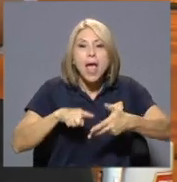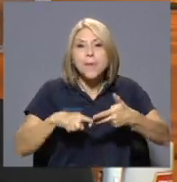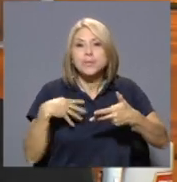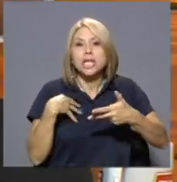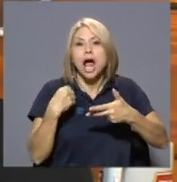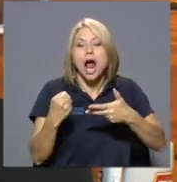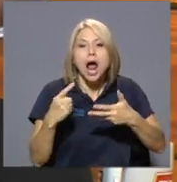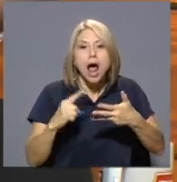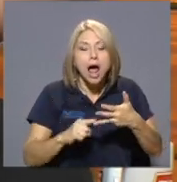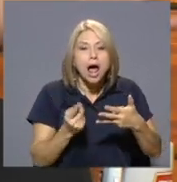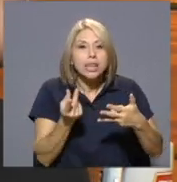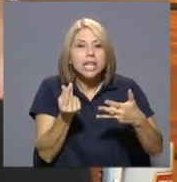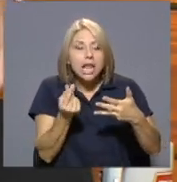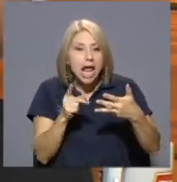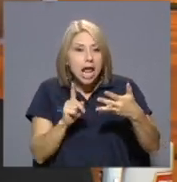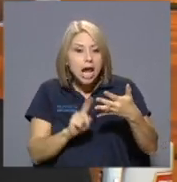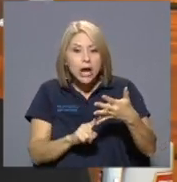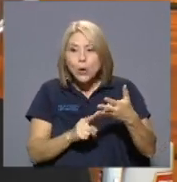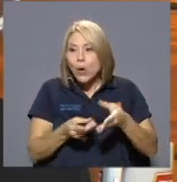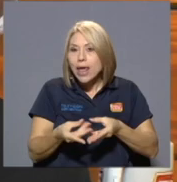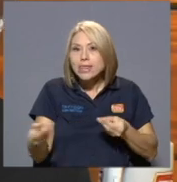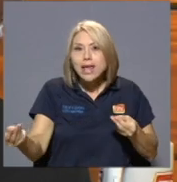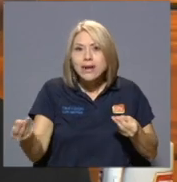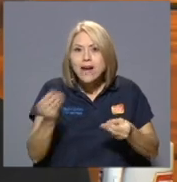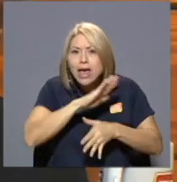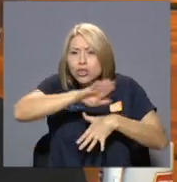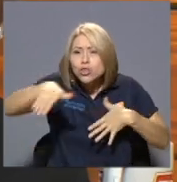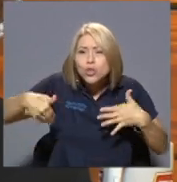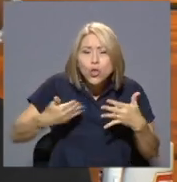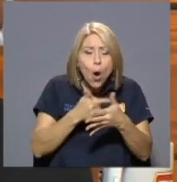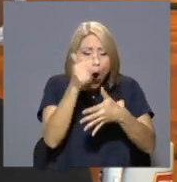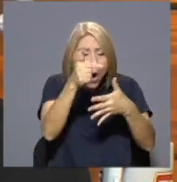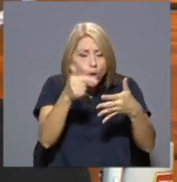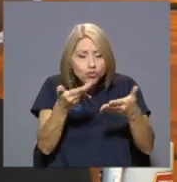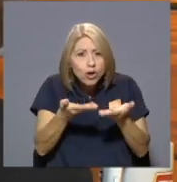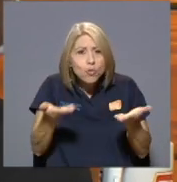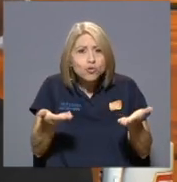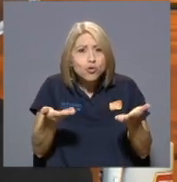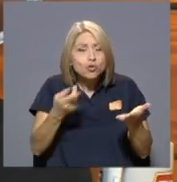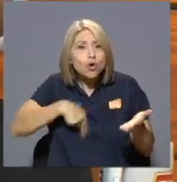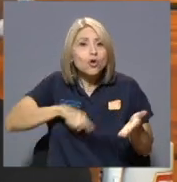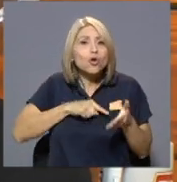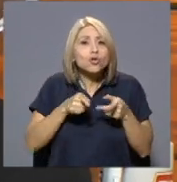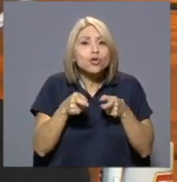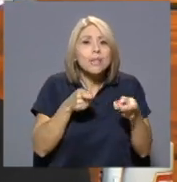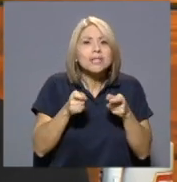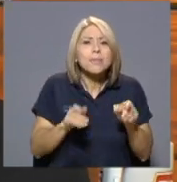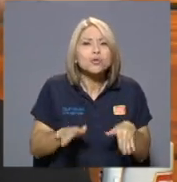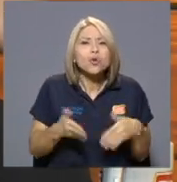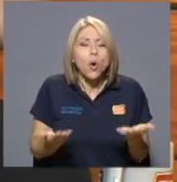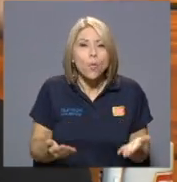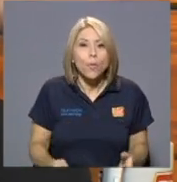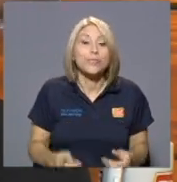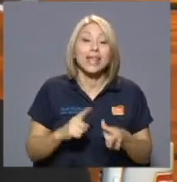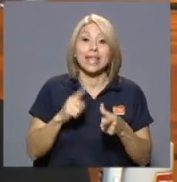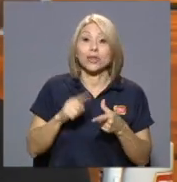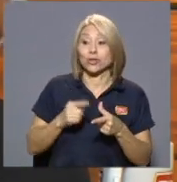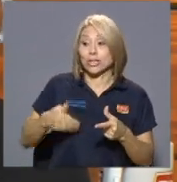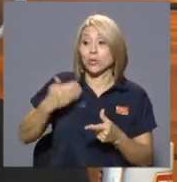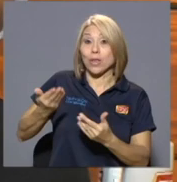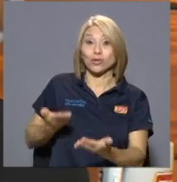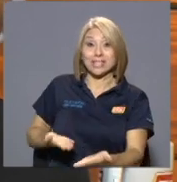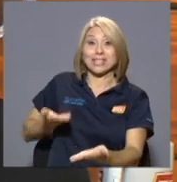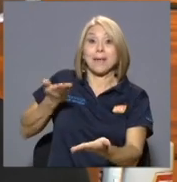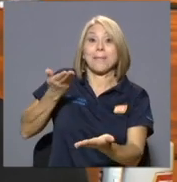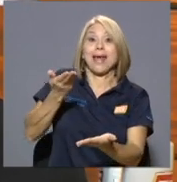de dinero, de la tierra, todos esos recursos. Entonces, cuando se plantea una postura anticapitalista, ¿Qué es lo